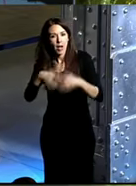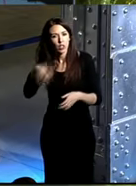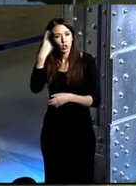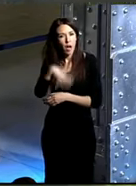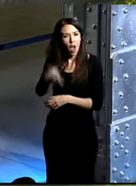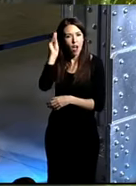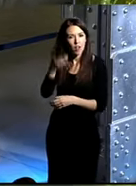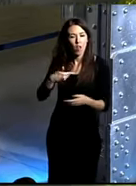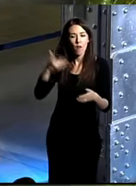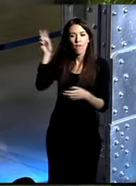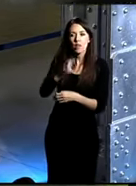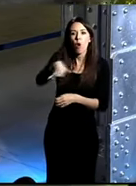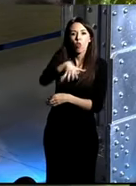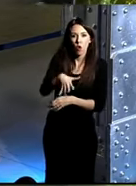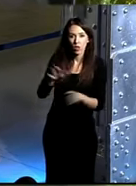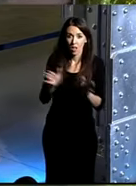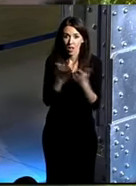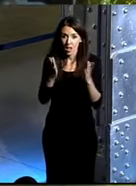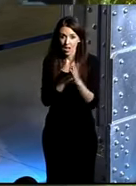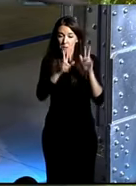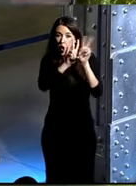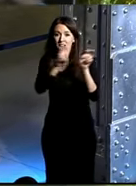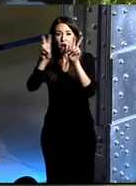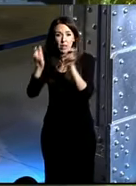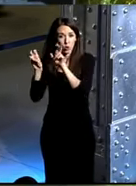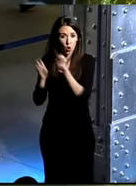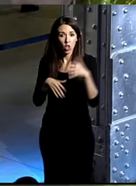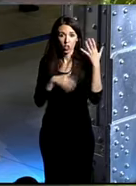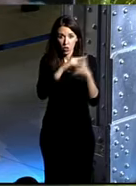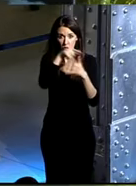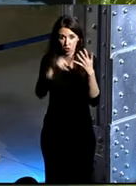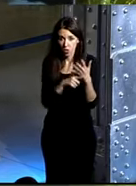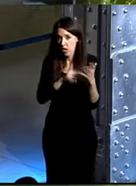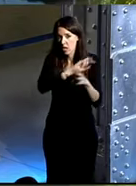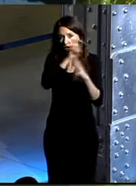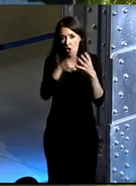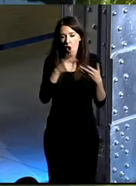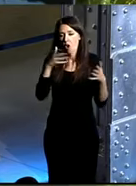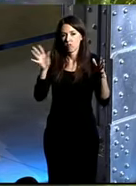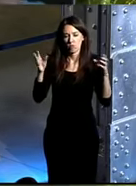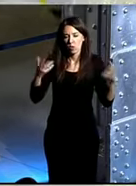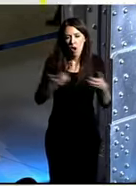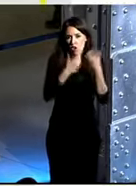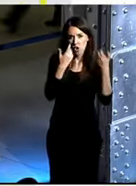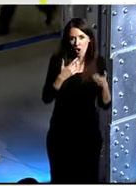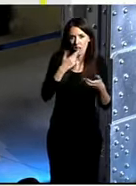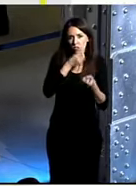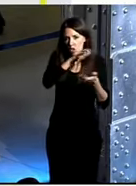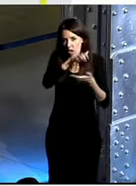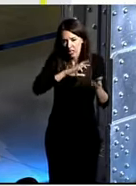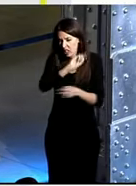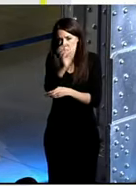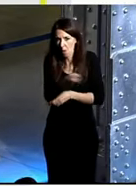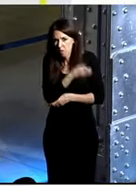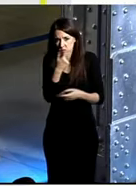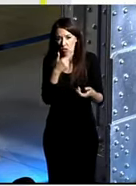venimos, ¿no? Y él en el libro habla de 5 capítulos, habla de la digifrenia, del colapso narrativo, de la fractalnoia,